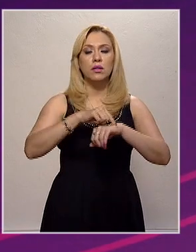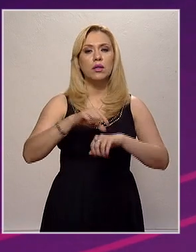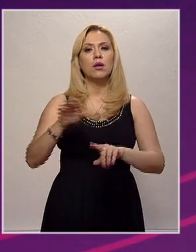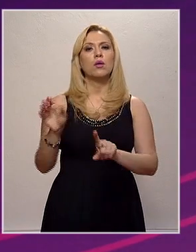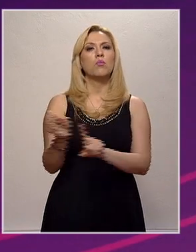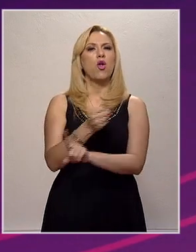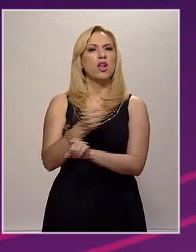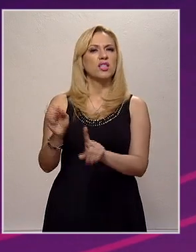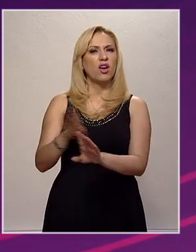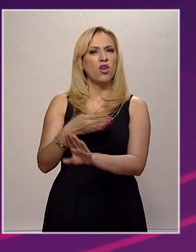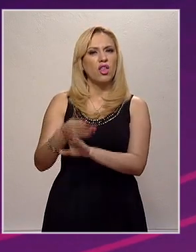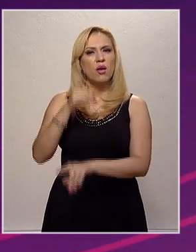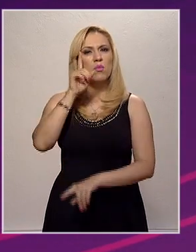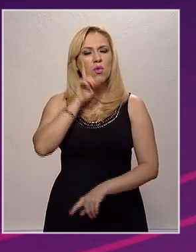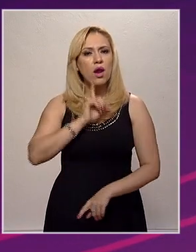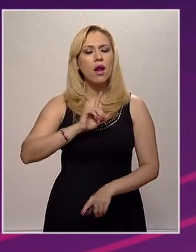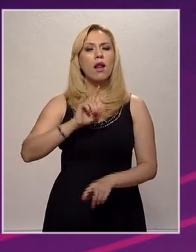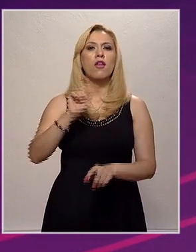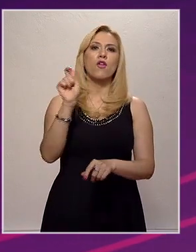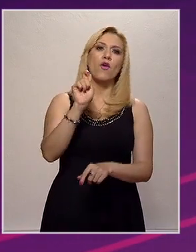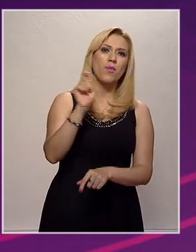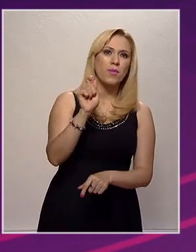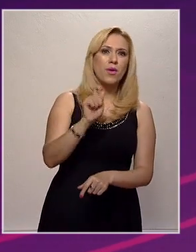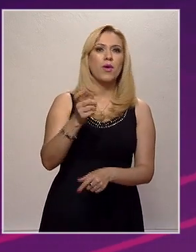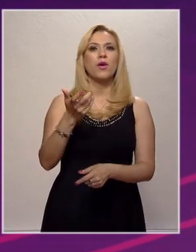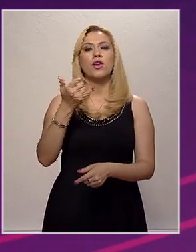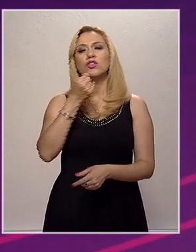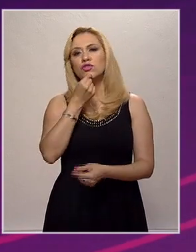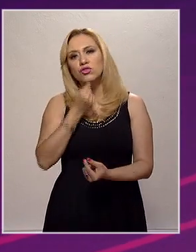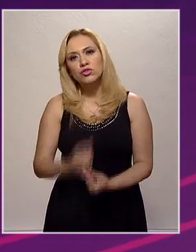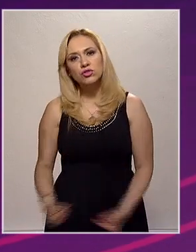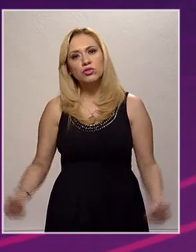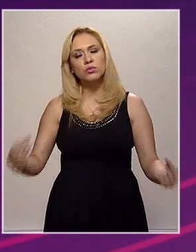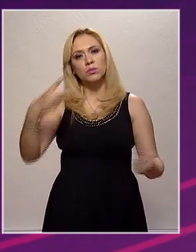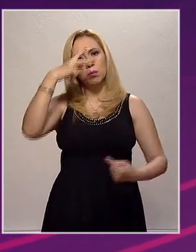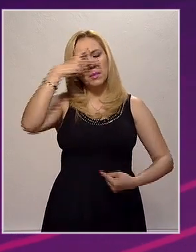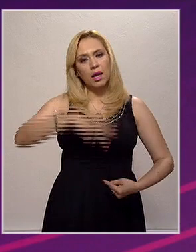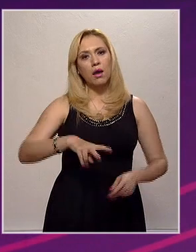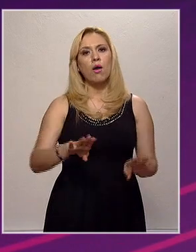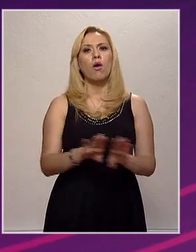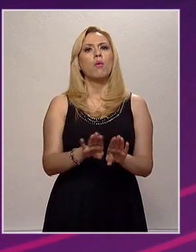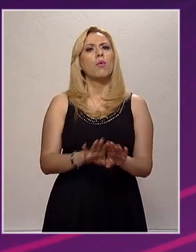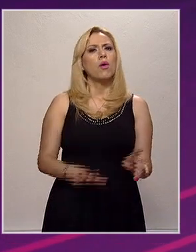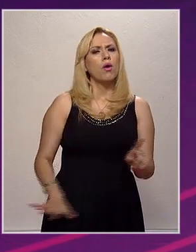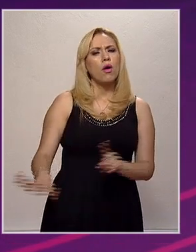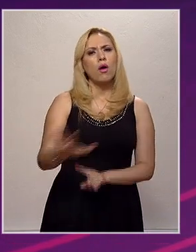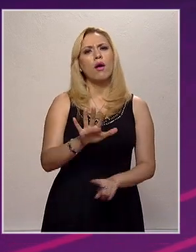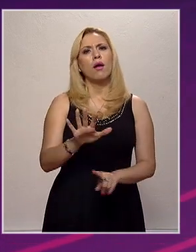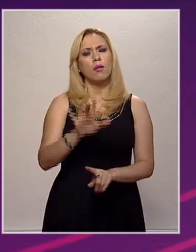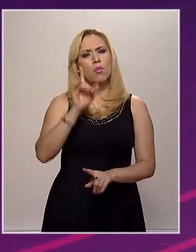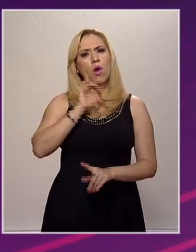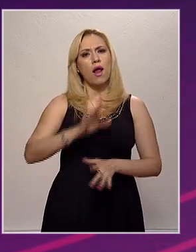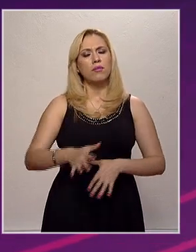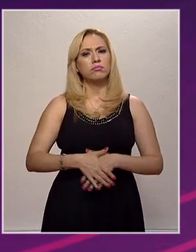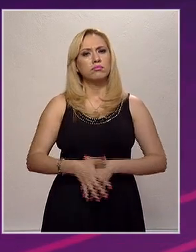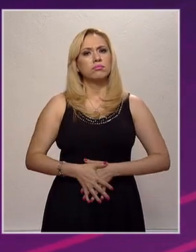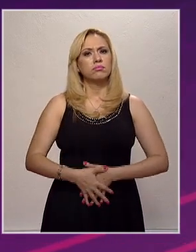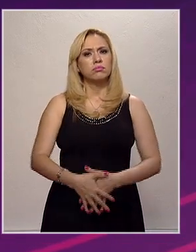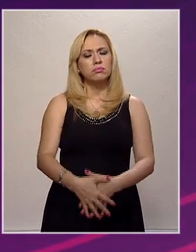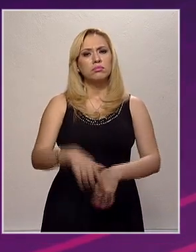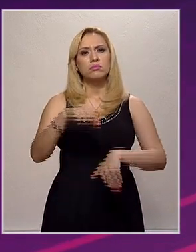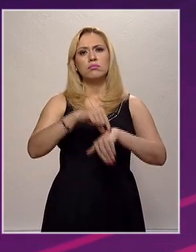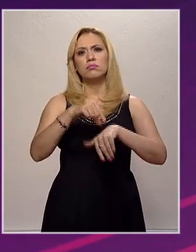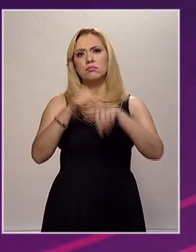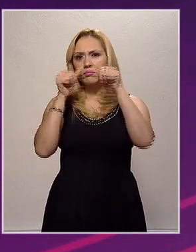las mujeres, violencia en el noviazgo, violencia contra la infancia en México, génesis social de la violencia de derechos reproductivos de las mujeres en los servicios de